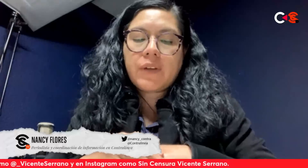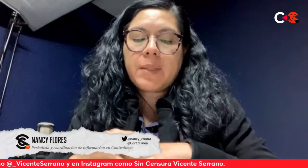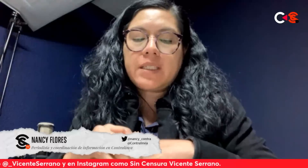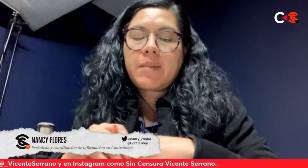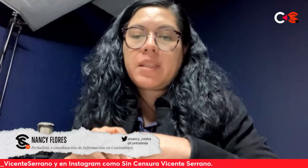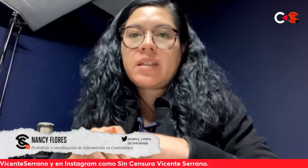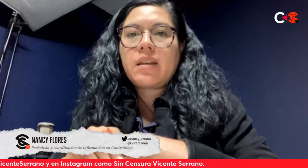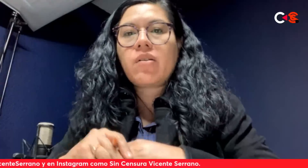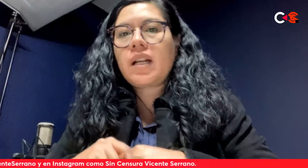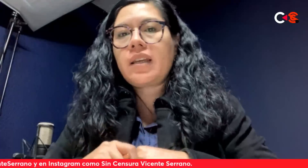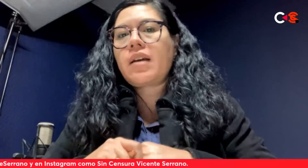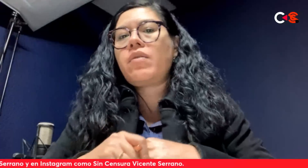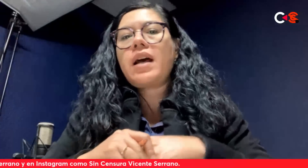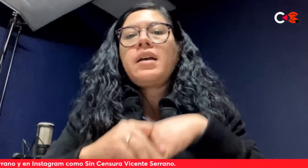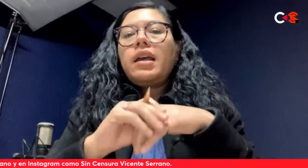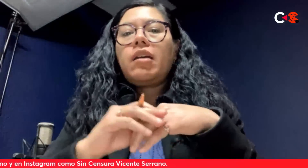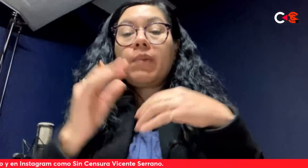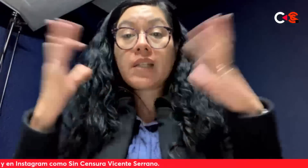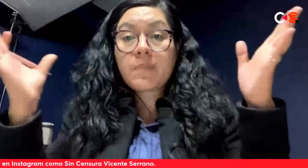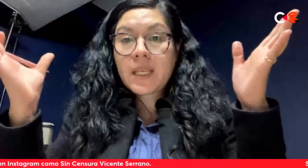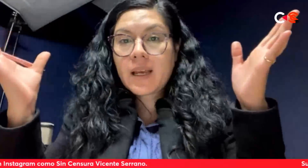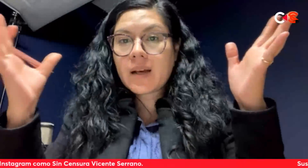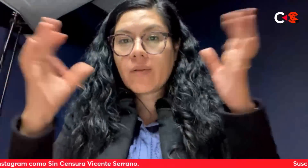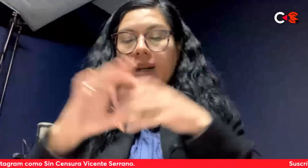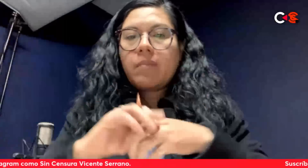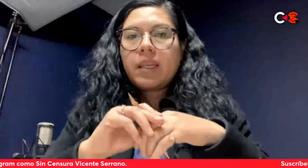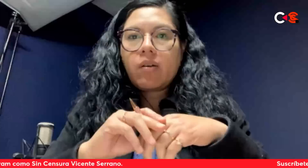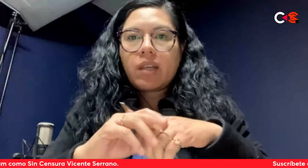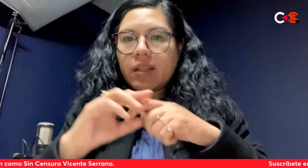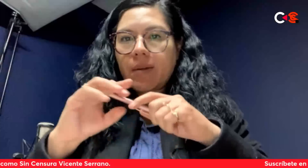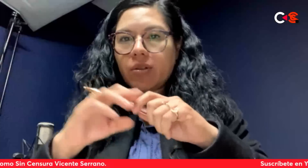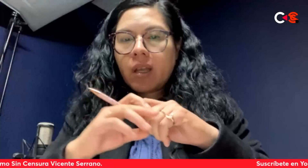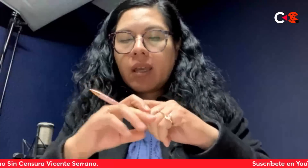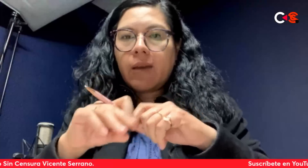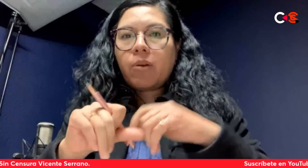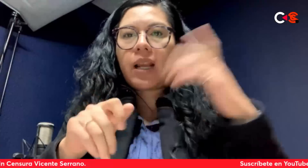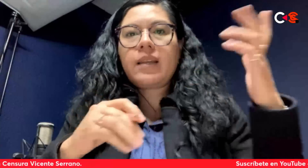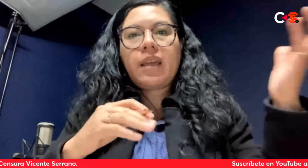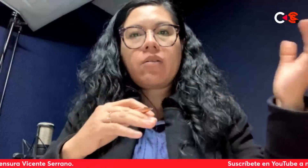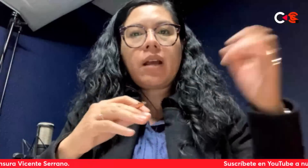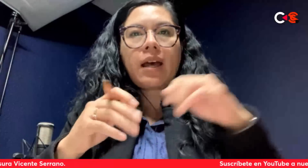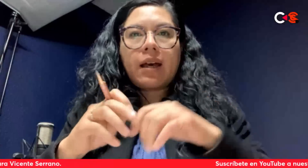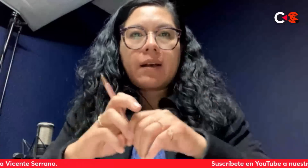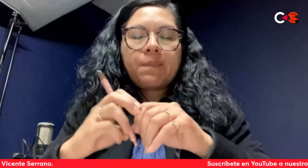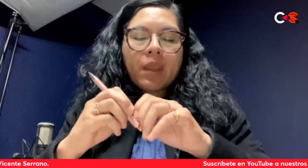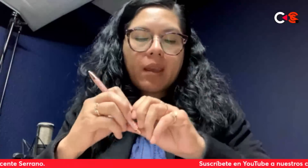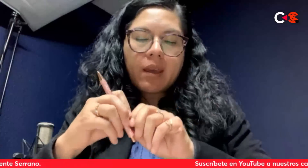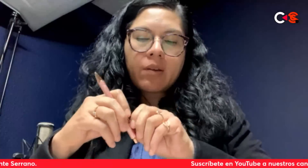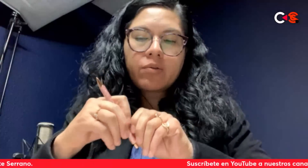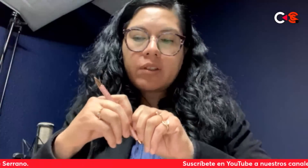esto pues fue precisamente Santiago Krill, quien ahora pues aspira a gobernar México. Ya sabemos por qué eligieron